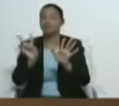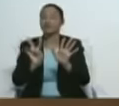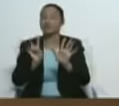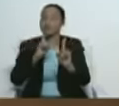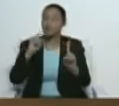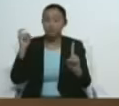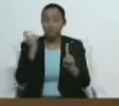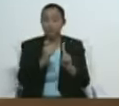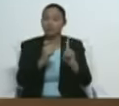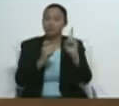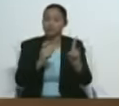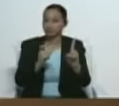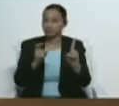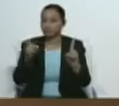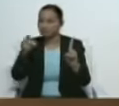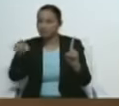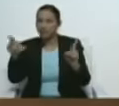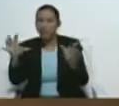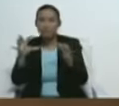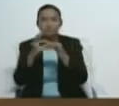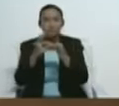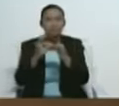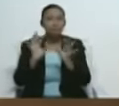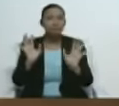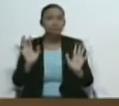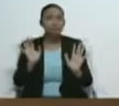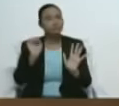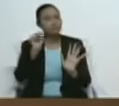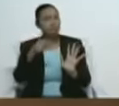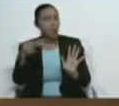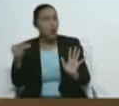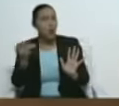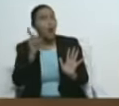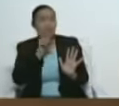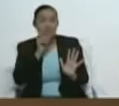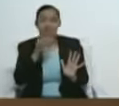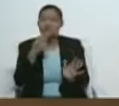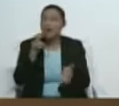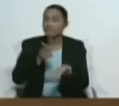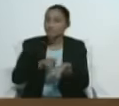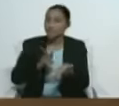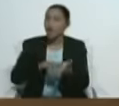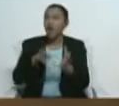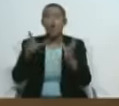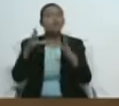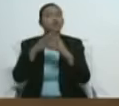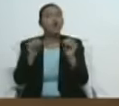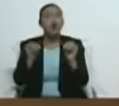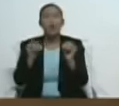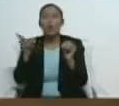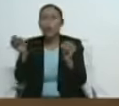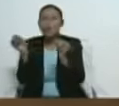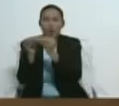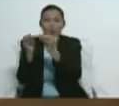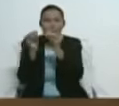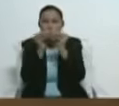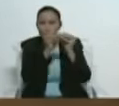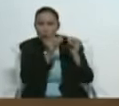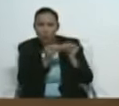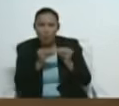no se aliaron a este sujeto o es mentira Todo está procesado y desmantelada toda